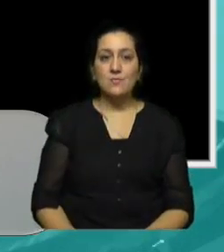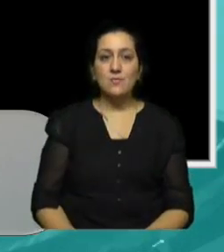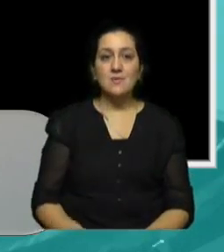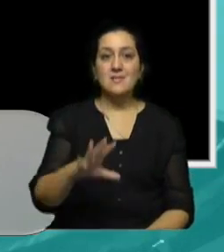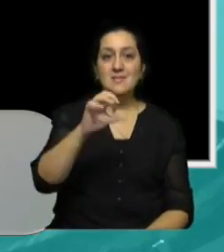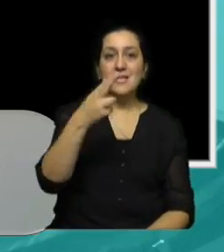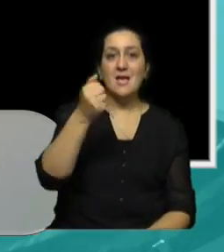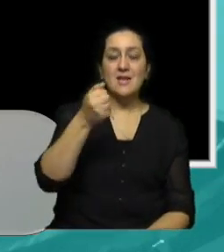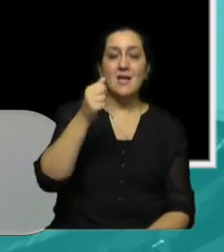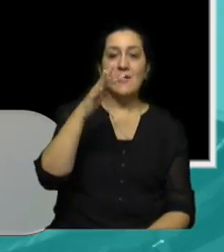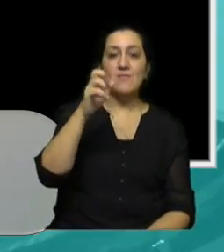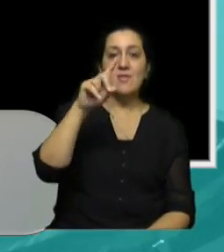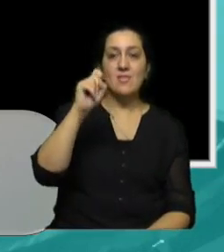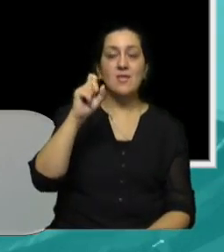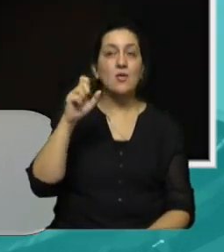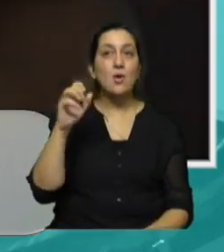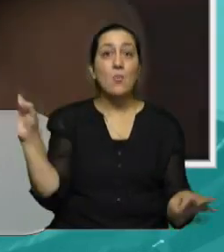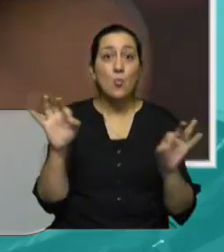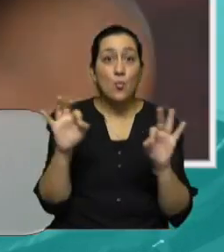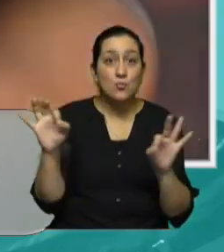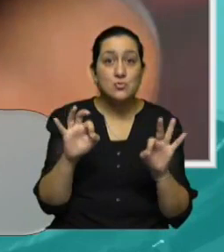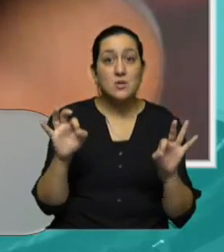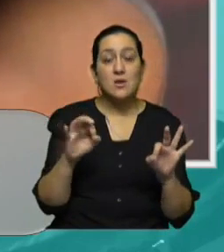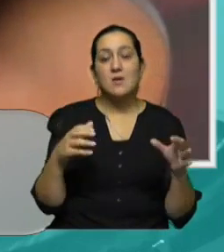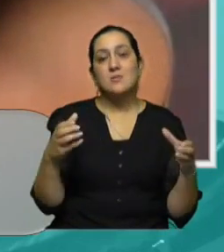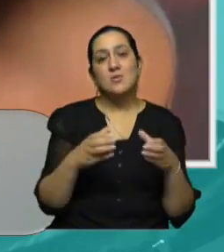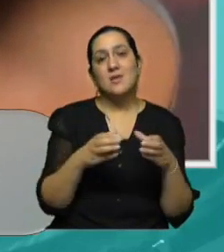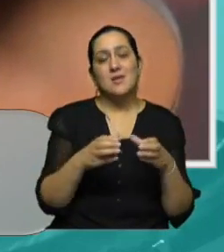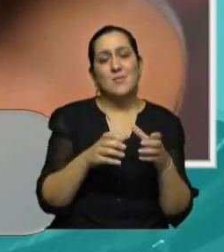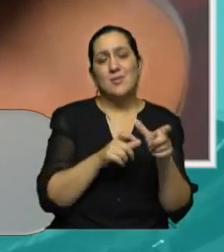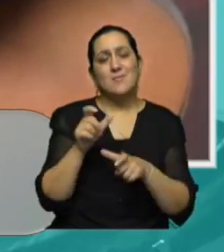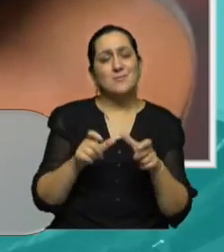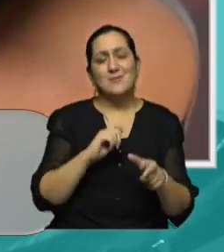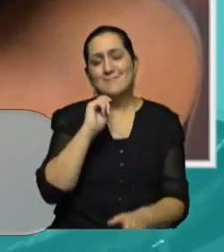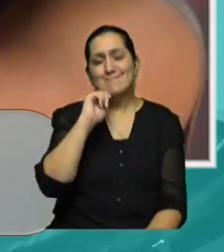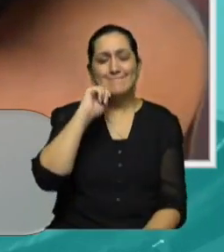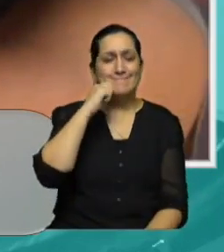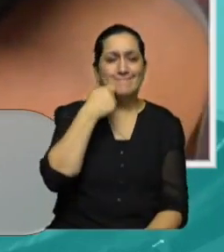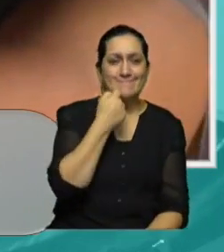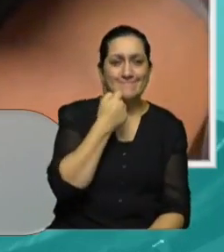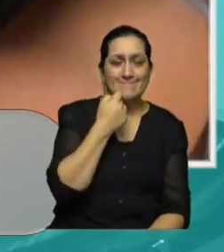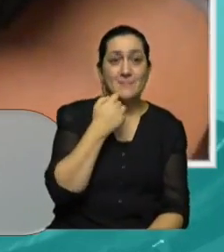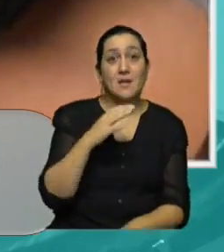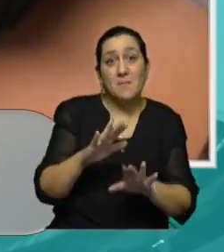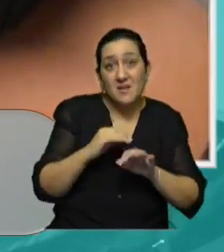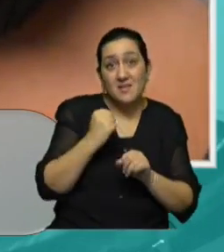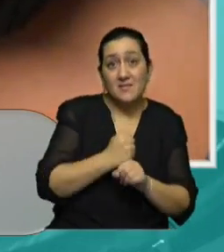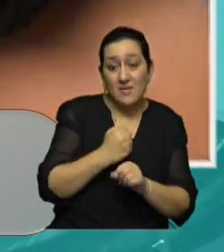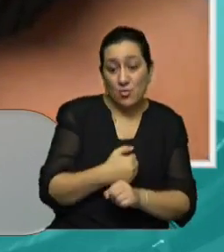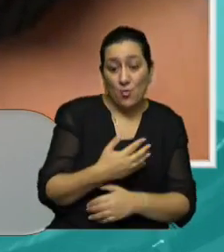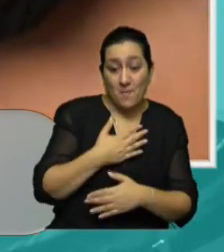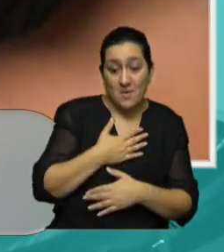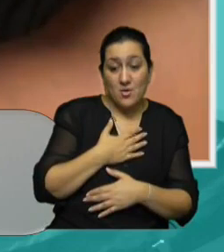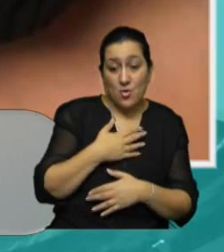Sara Sabaj y Federico Rigir la música. Entonces, tuvo un equipo de admirados y admiradas que de pronto estaban trabajando conmigo, construyendo